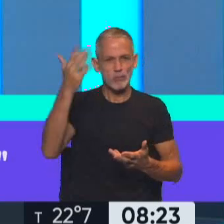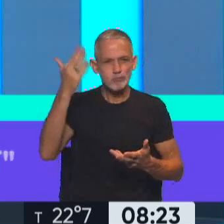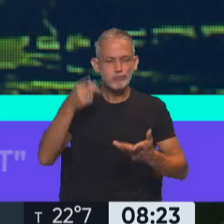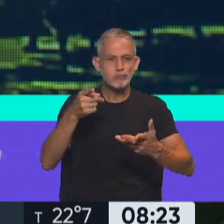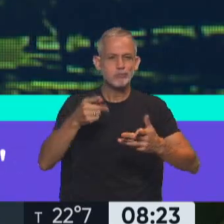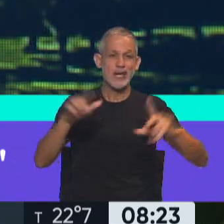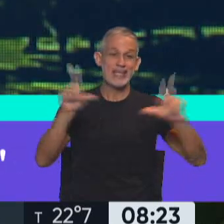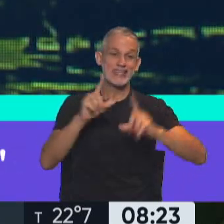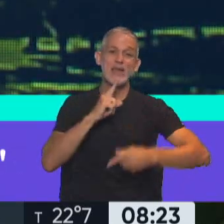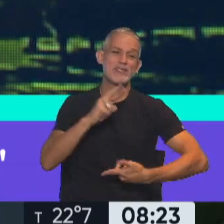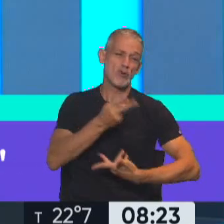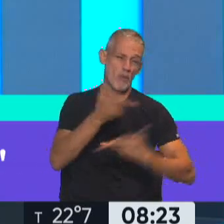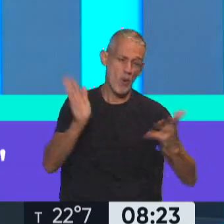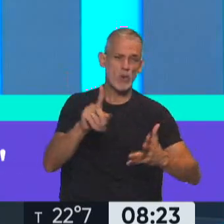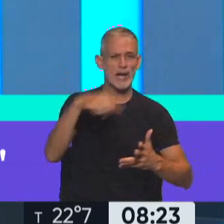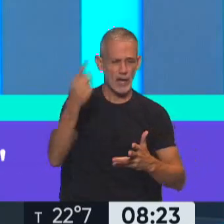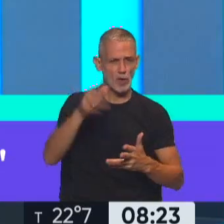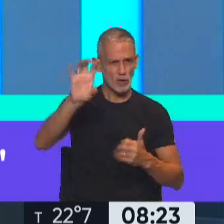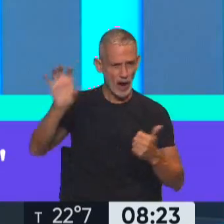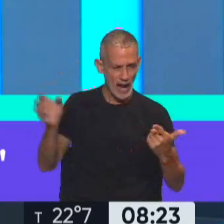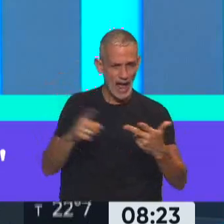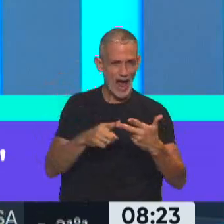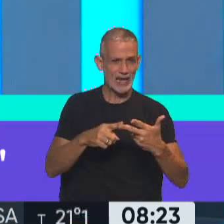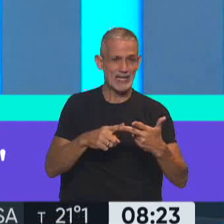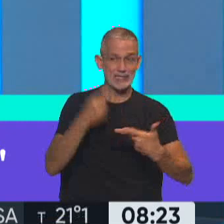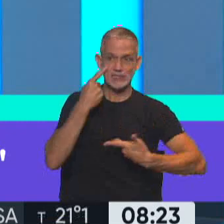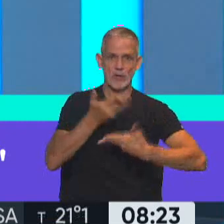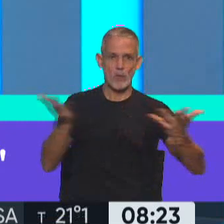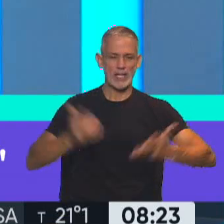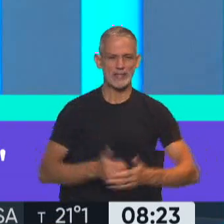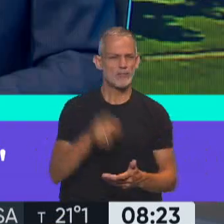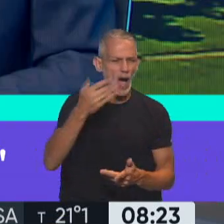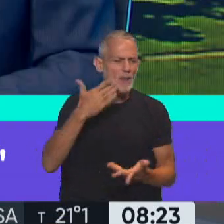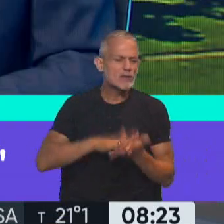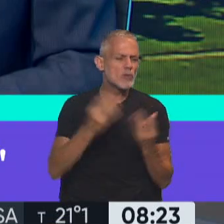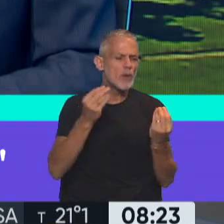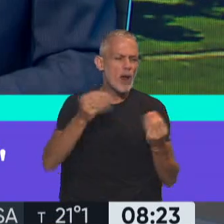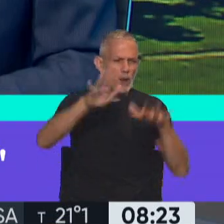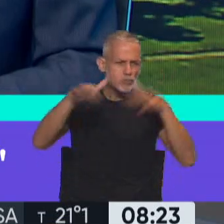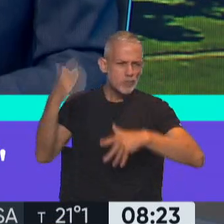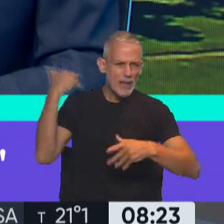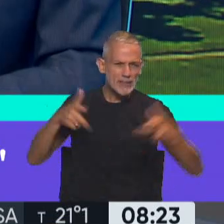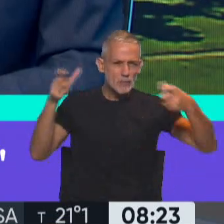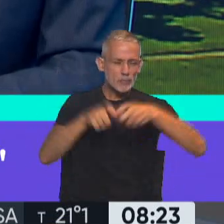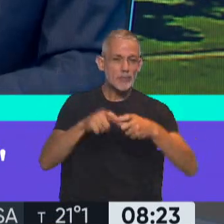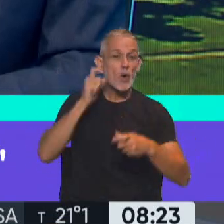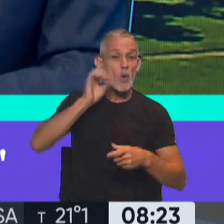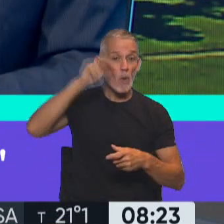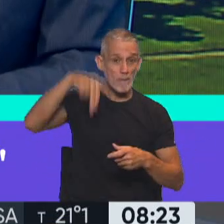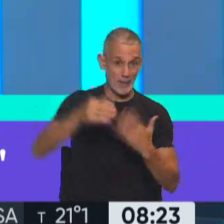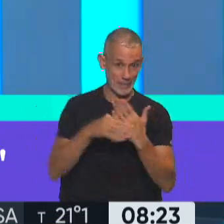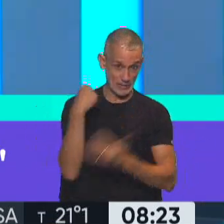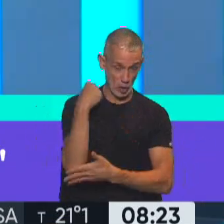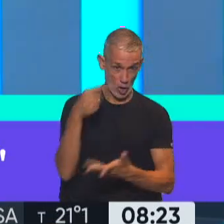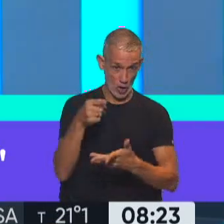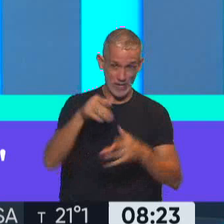la televisión pública y otros canales. Es decir... Usted, Yasky, se refiere a la convocatoria en su momento de Martín Guzmán, del ministro de Economía.